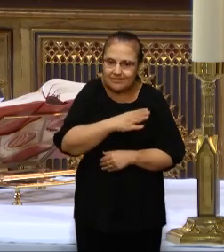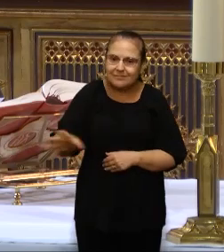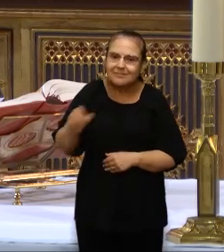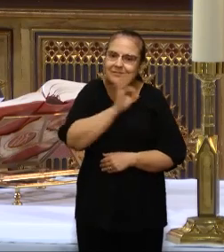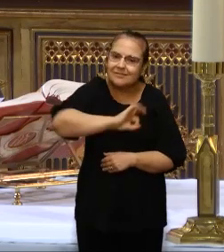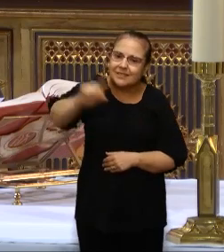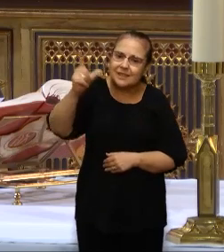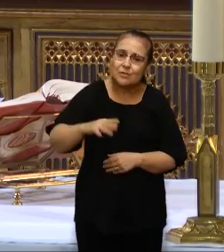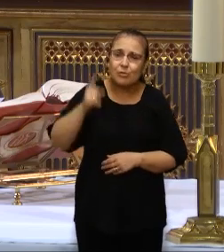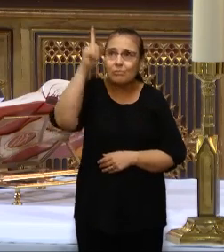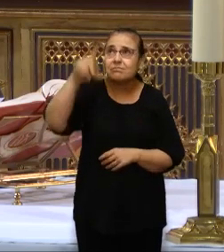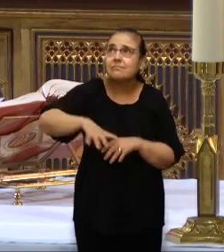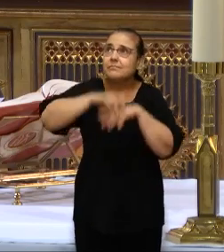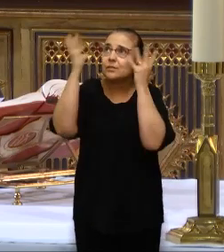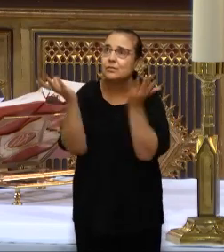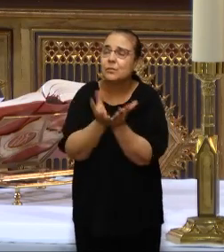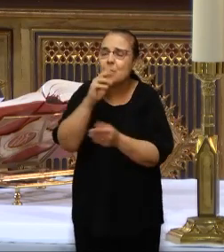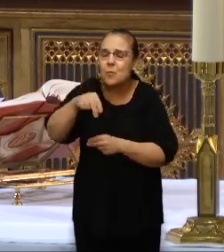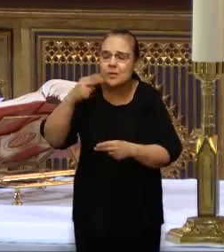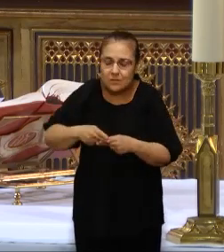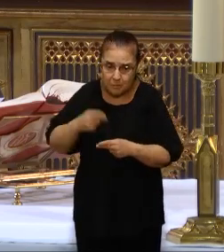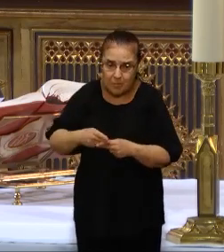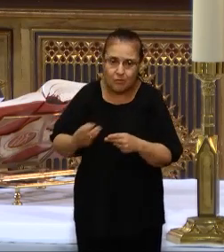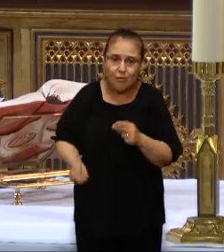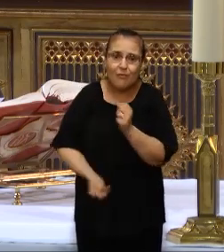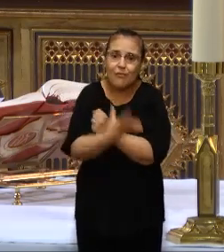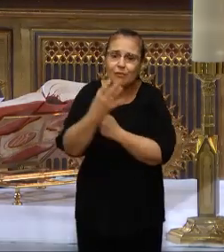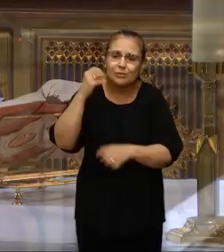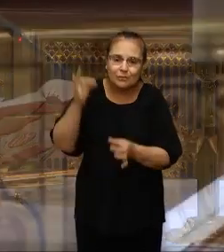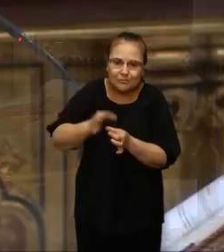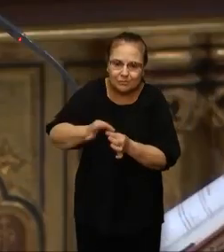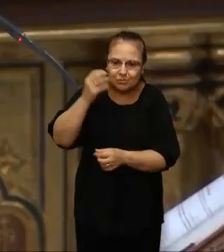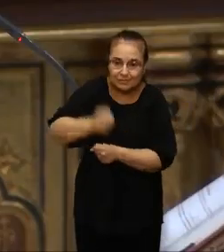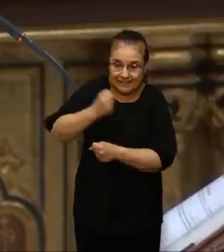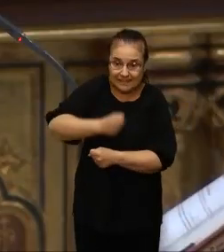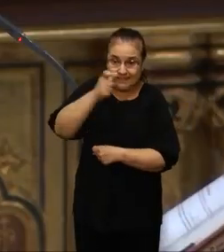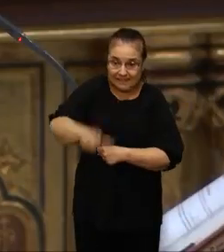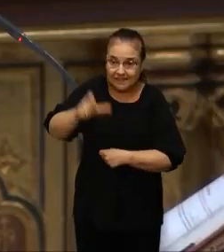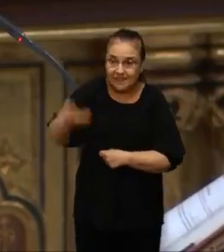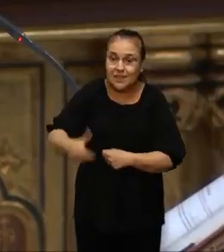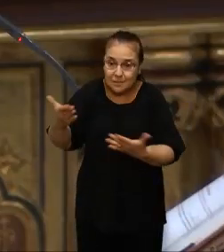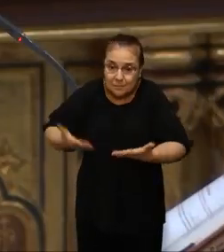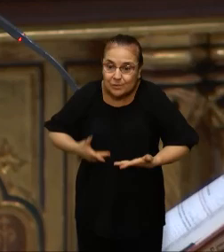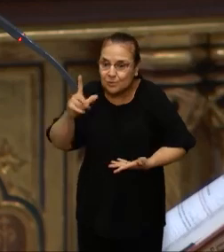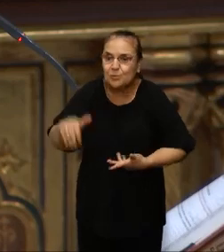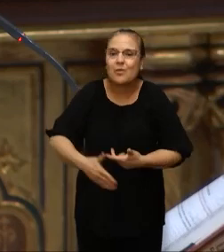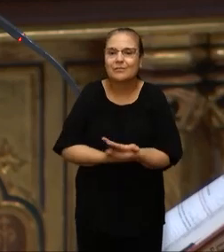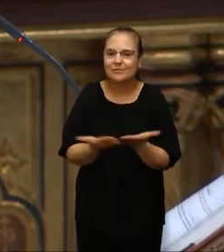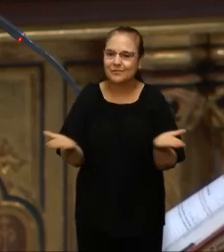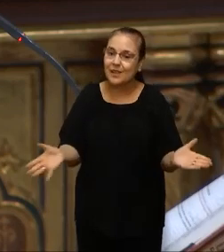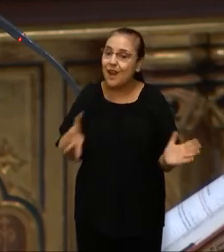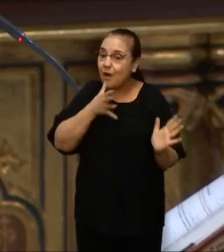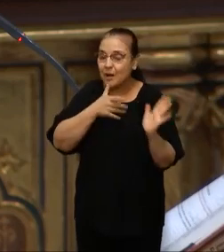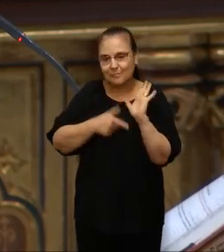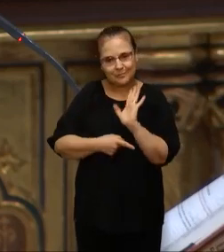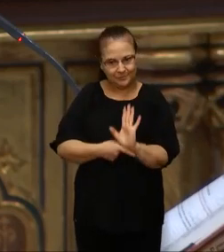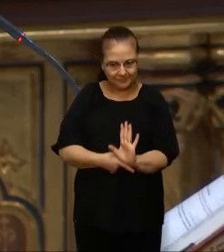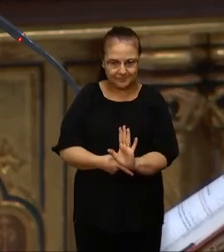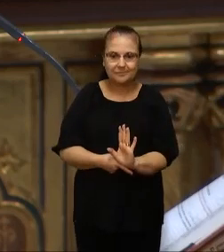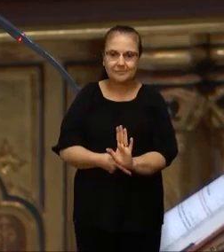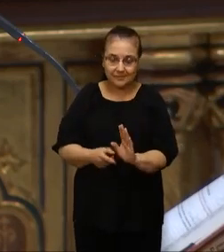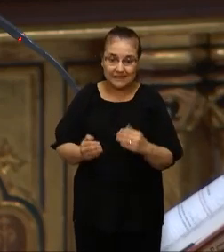sea, Señor Dios del universo, por este vino, fruto de la vid y del trabajo del hombre, que recibimos de tu generosidad y ahora